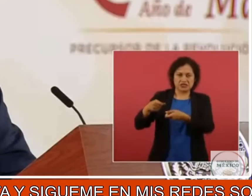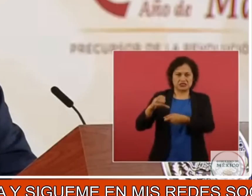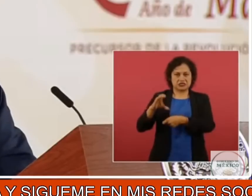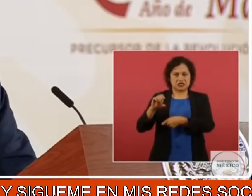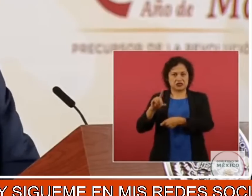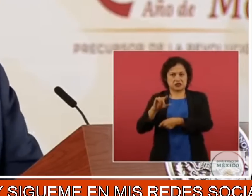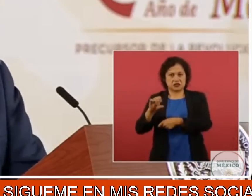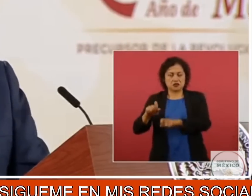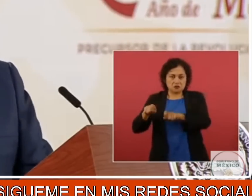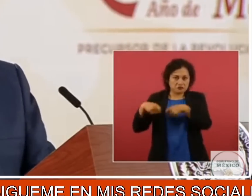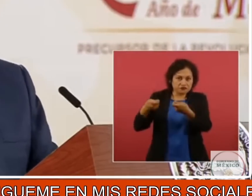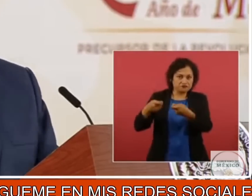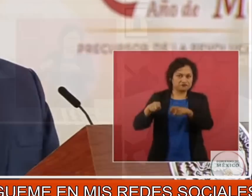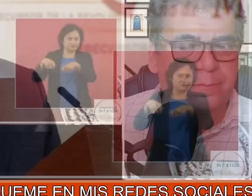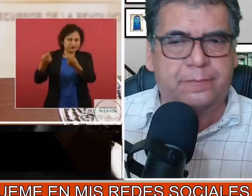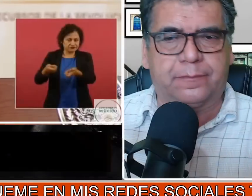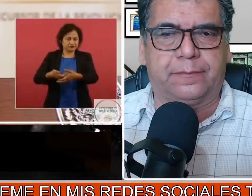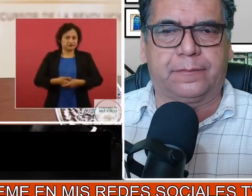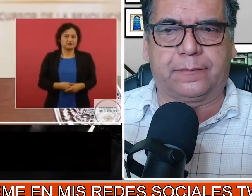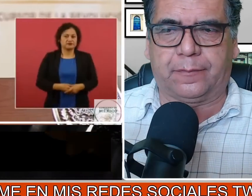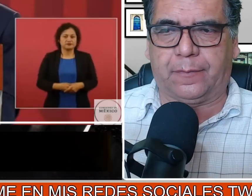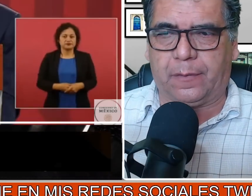después de que se logra